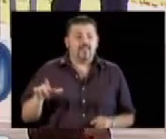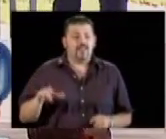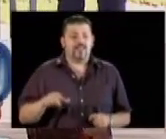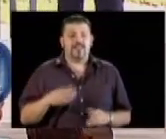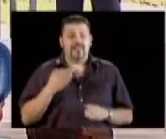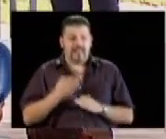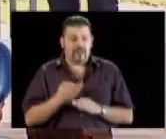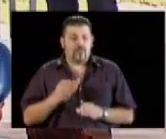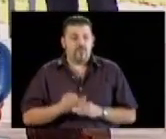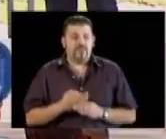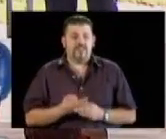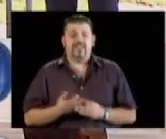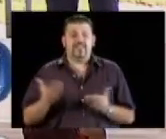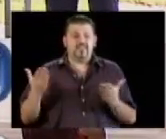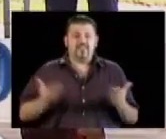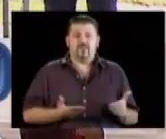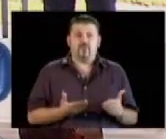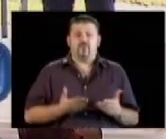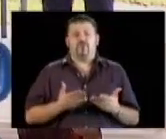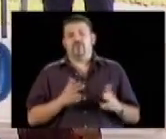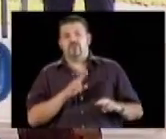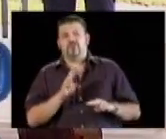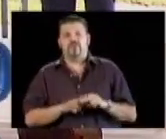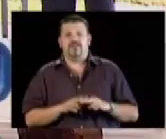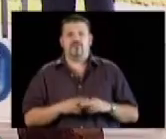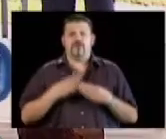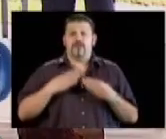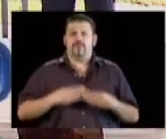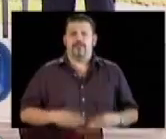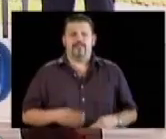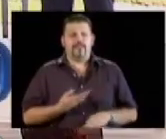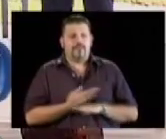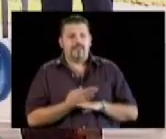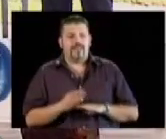llegó todavía más entacuchado, de traje, con una bata blanca, porque